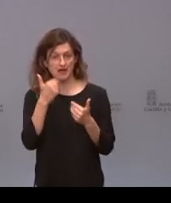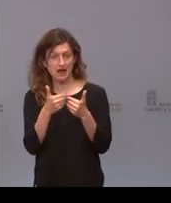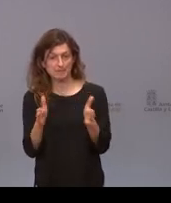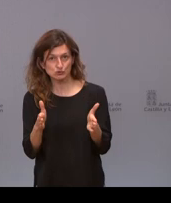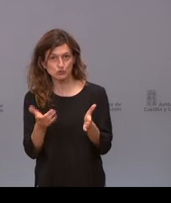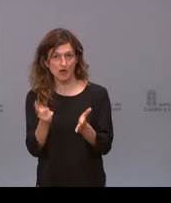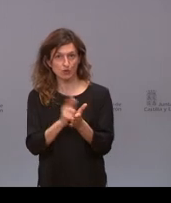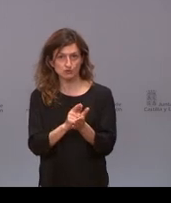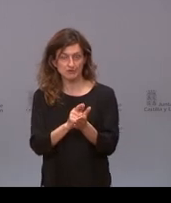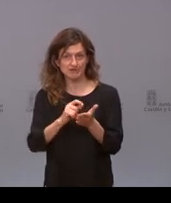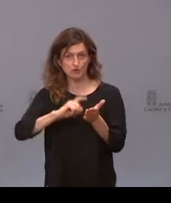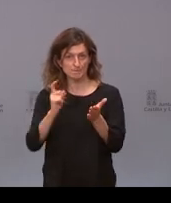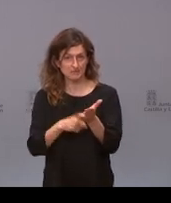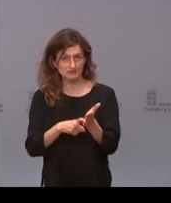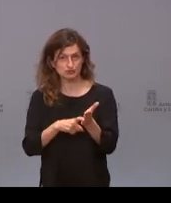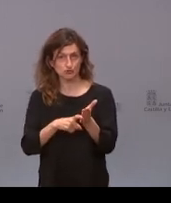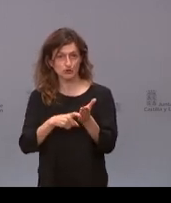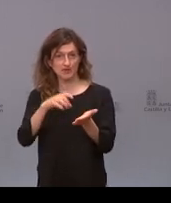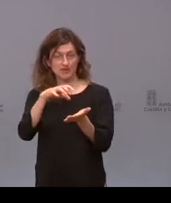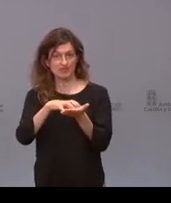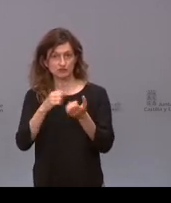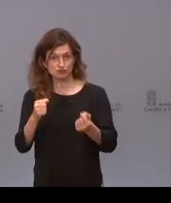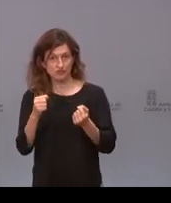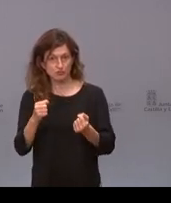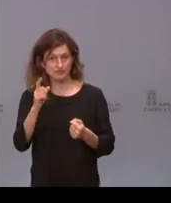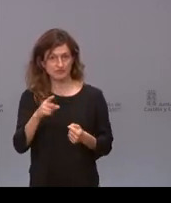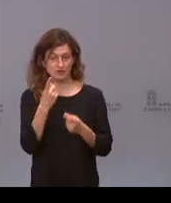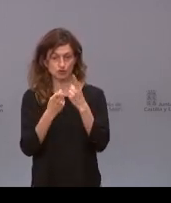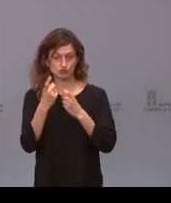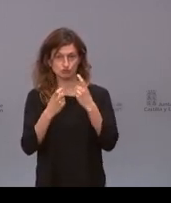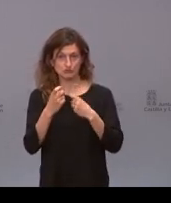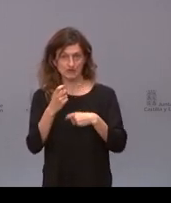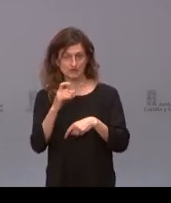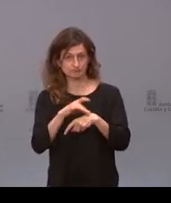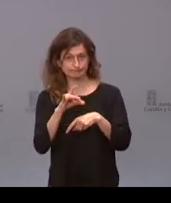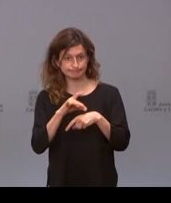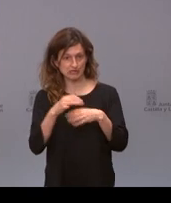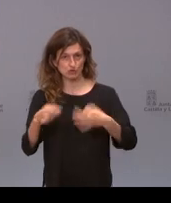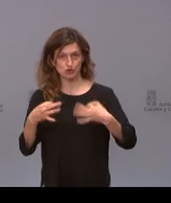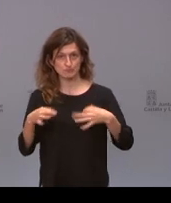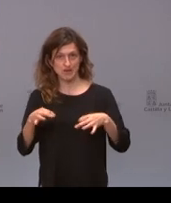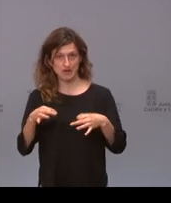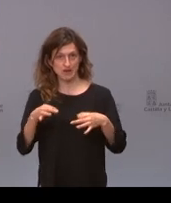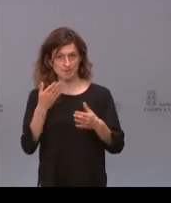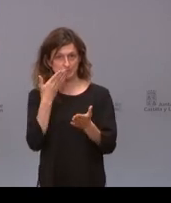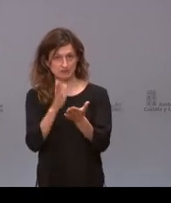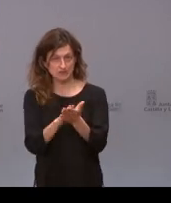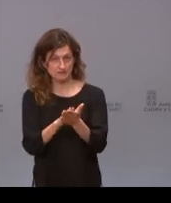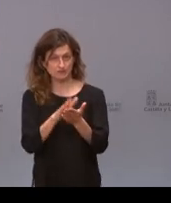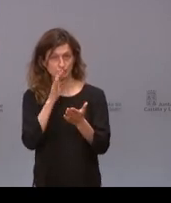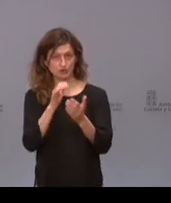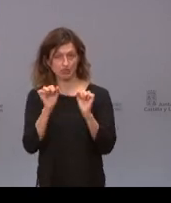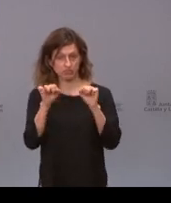reapertura total de los centros de salud que sobre todo de las consultas rurales con normalidad que se pospuso y